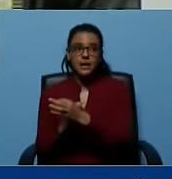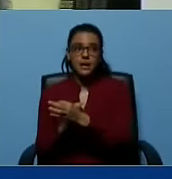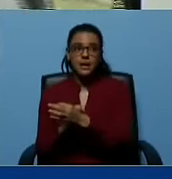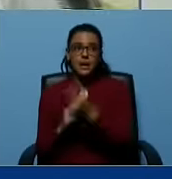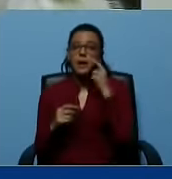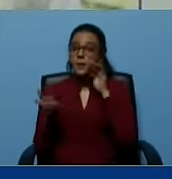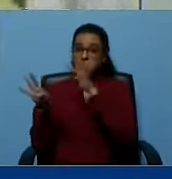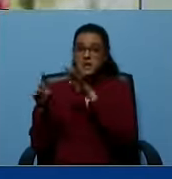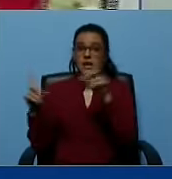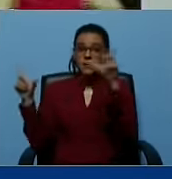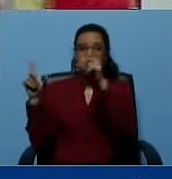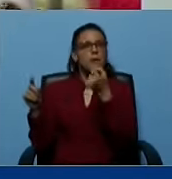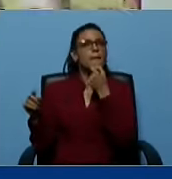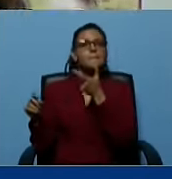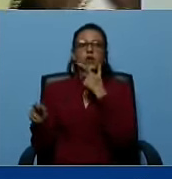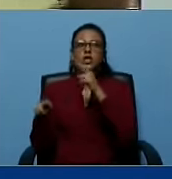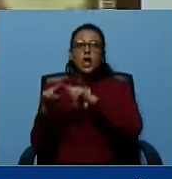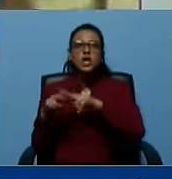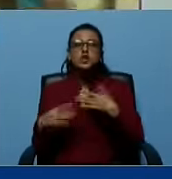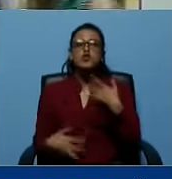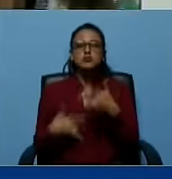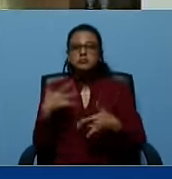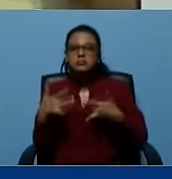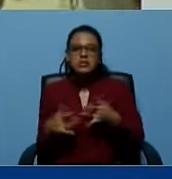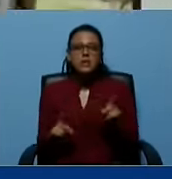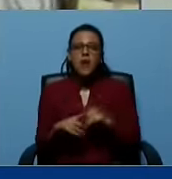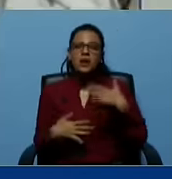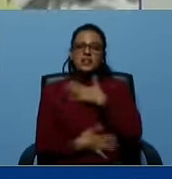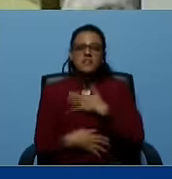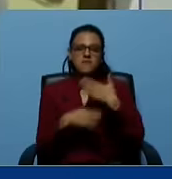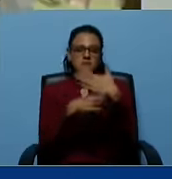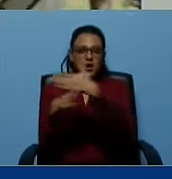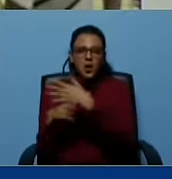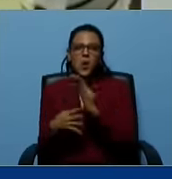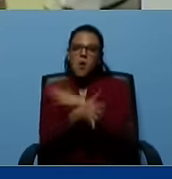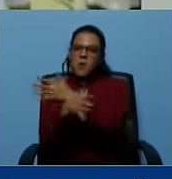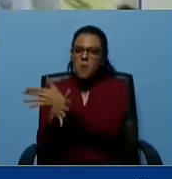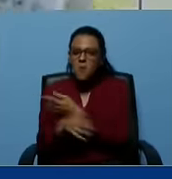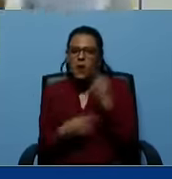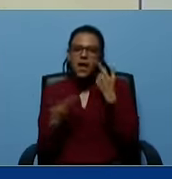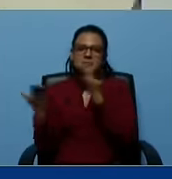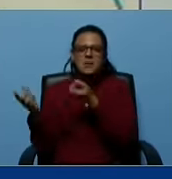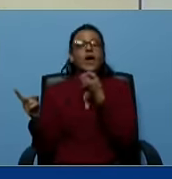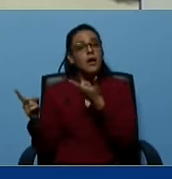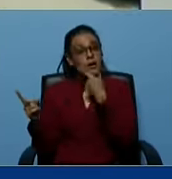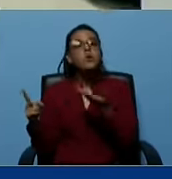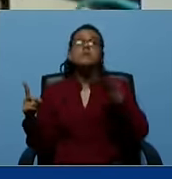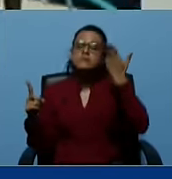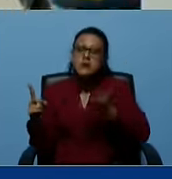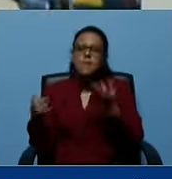Están las imágenes de los muchachos aquí en el parque, mira, compartiendo, jugando. Qué